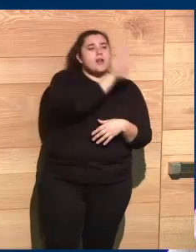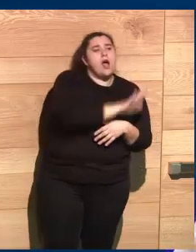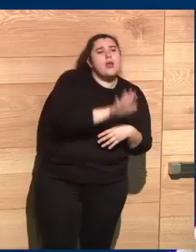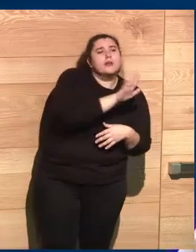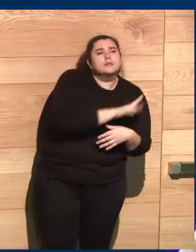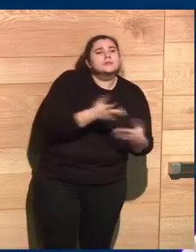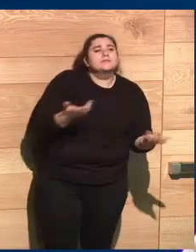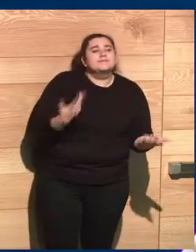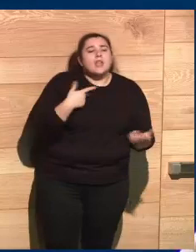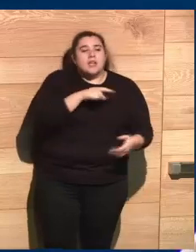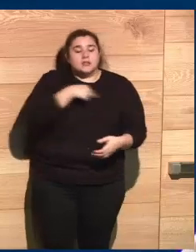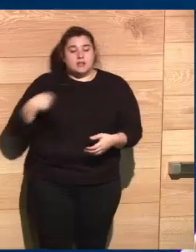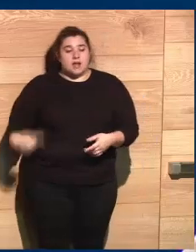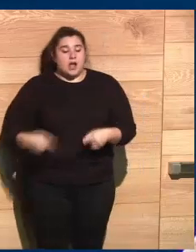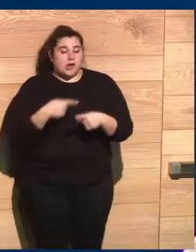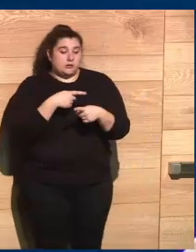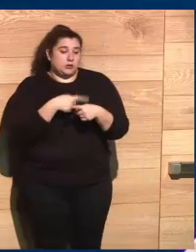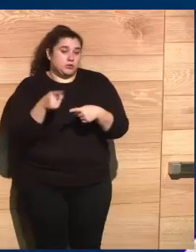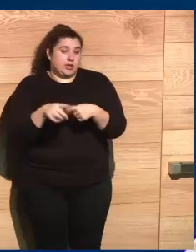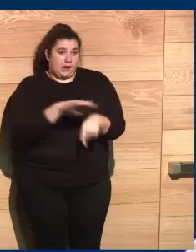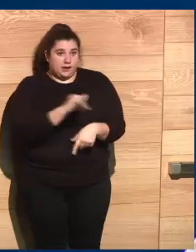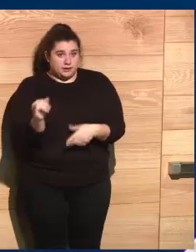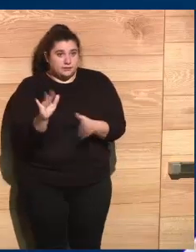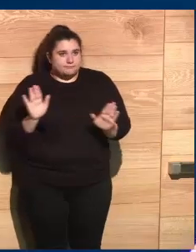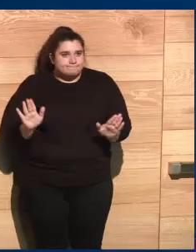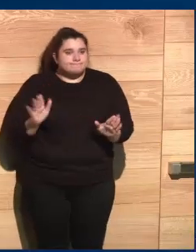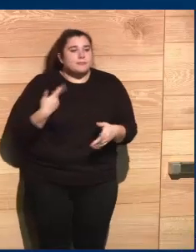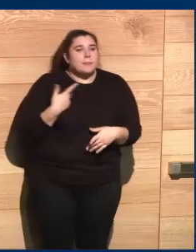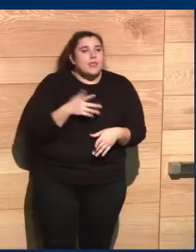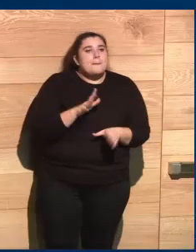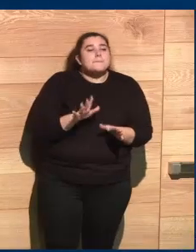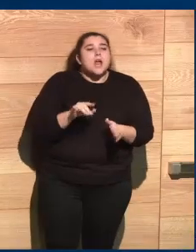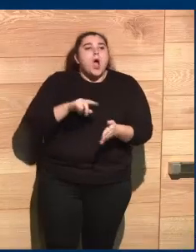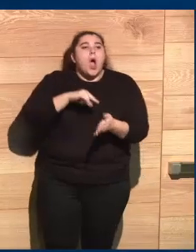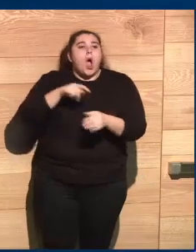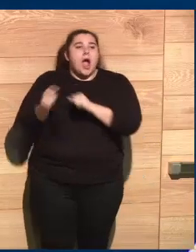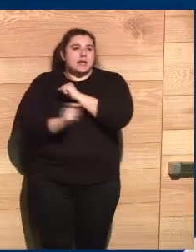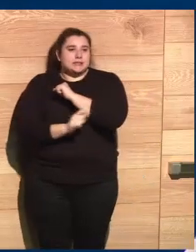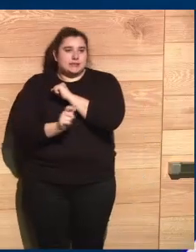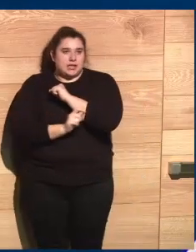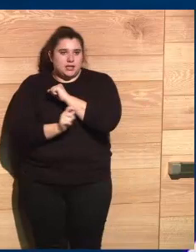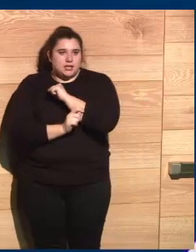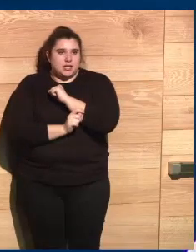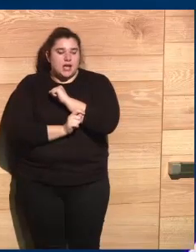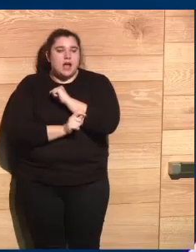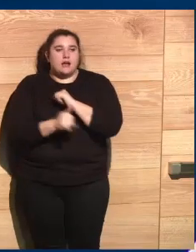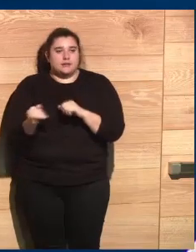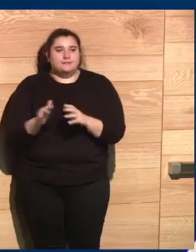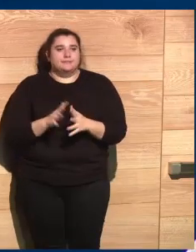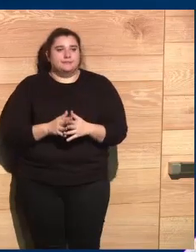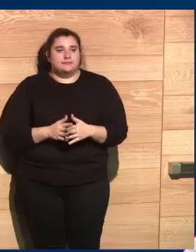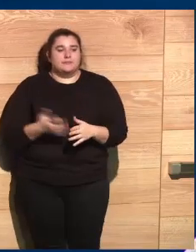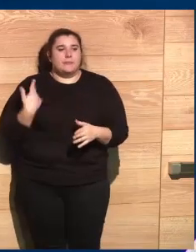tiene sus cosas, por decirlo de algún modo, pero lo que tiene es una estrategia. Y ellos saben, Tencent, aunque